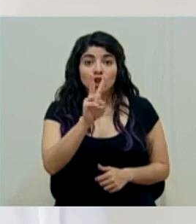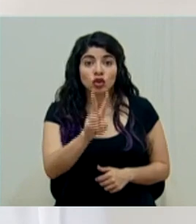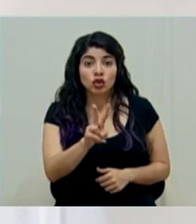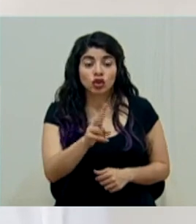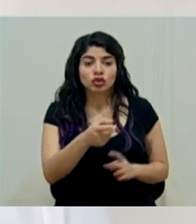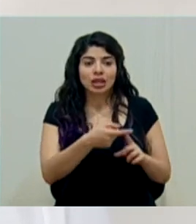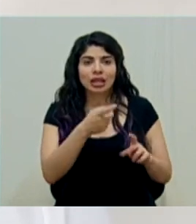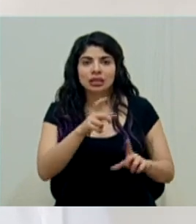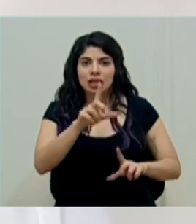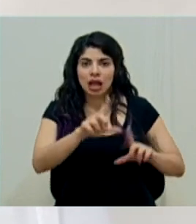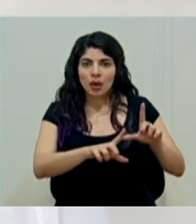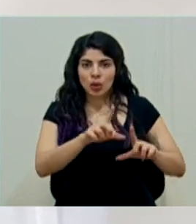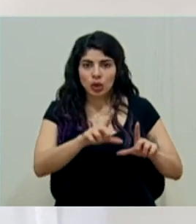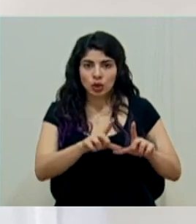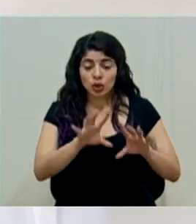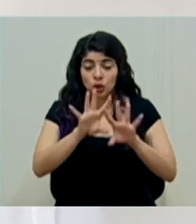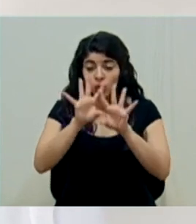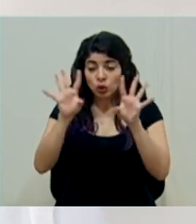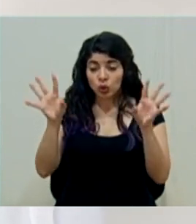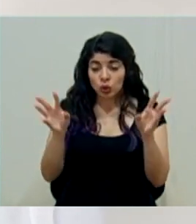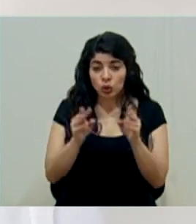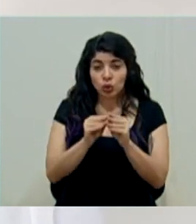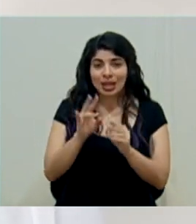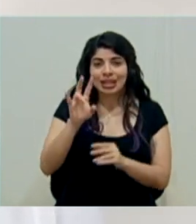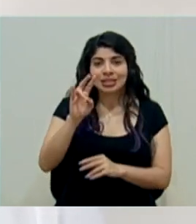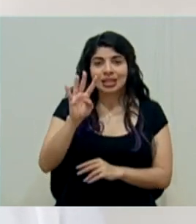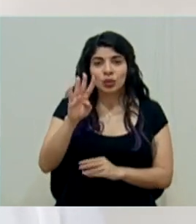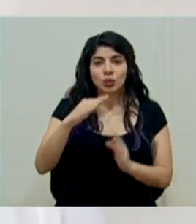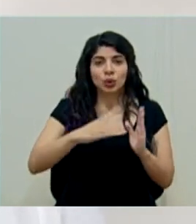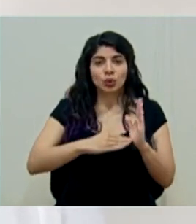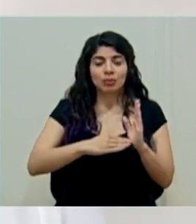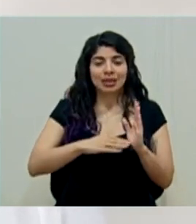672 son por laboratorio, para un total de